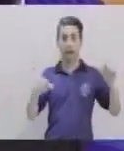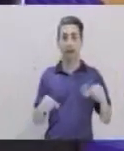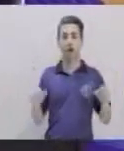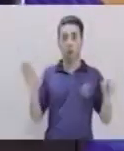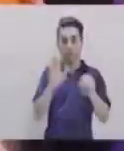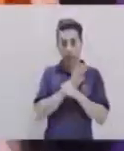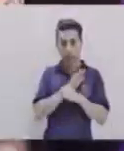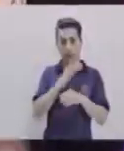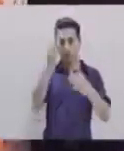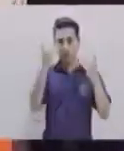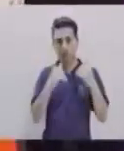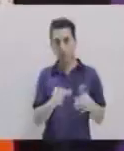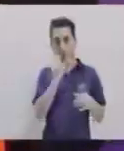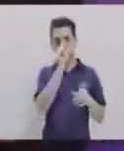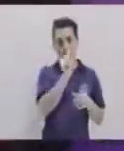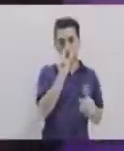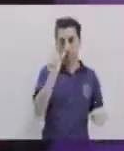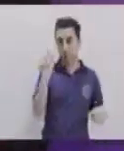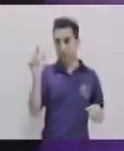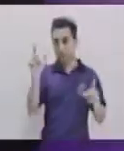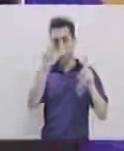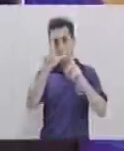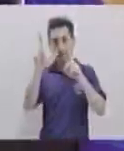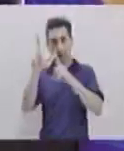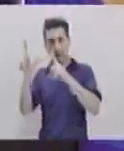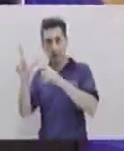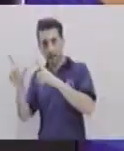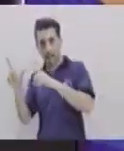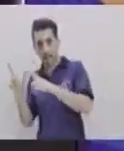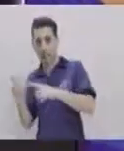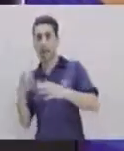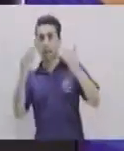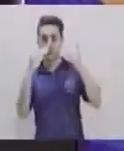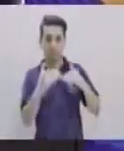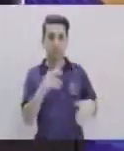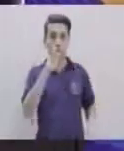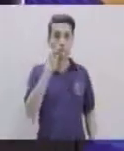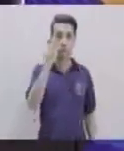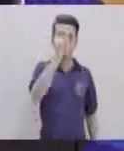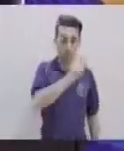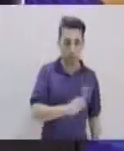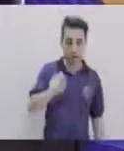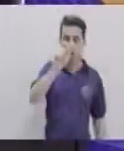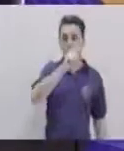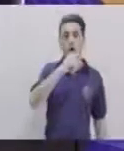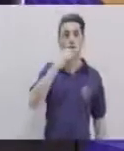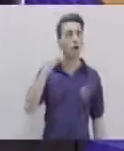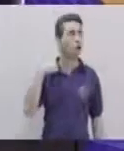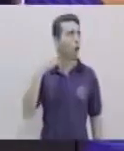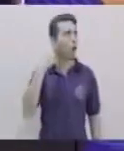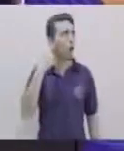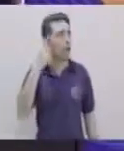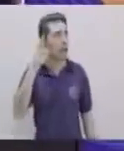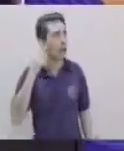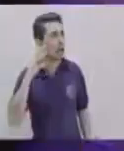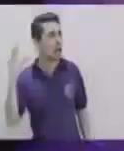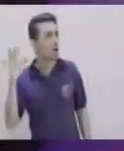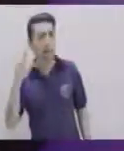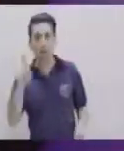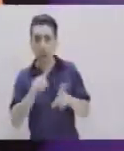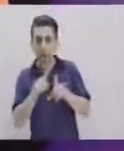deletreado. Vas a marcar de color rojo los sonidos iguales o